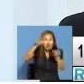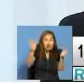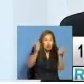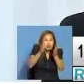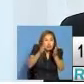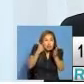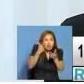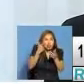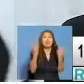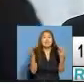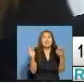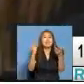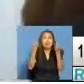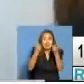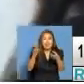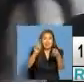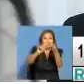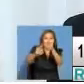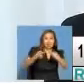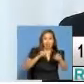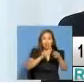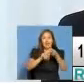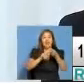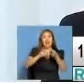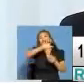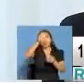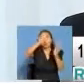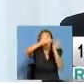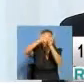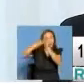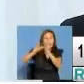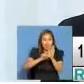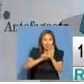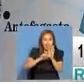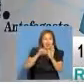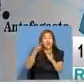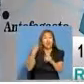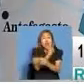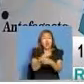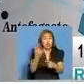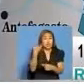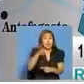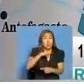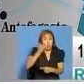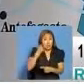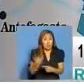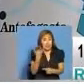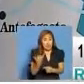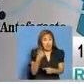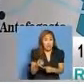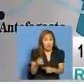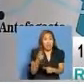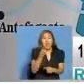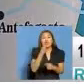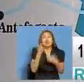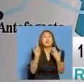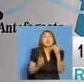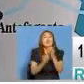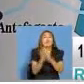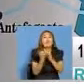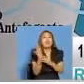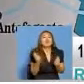posibilidad de involucrarnos mucho más, ¿no?, en el caso internacional con lo que tiene Jujuy, con la potencialidad que tiene Jujuy. Así